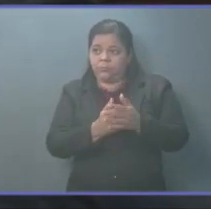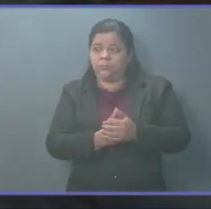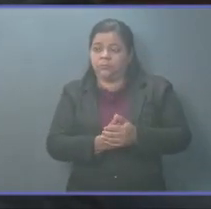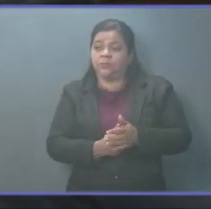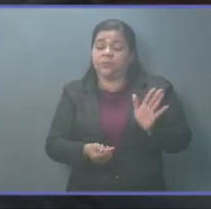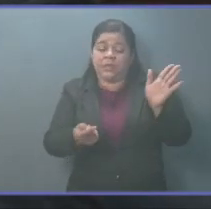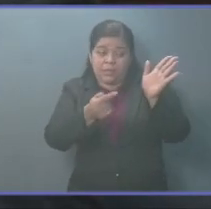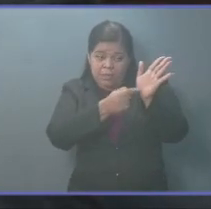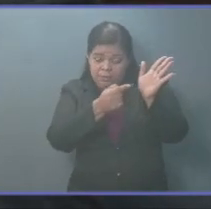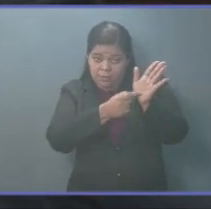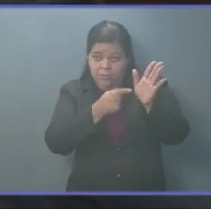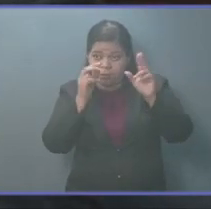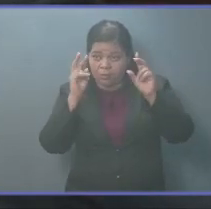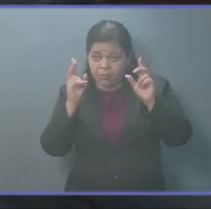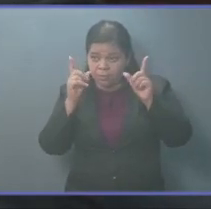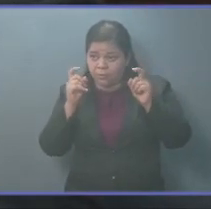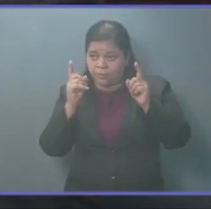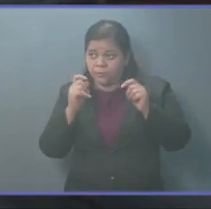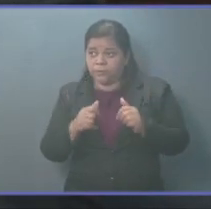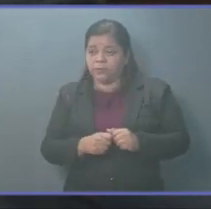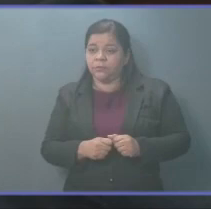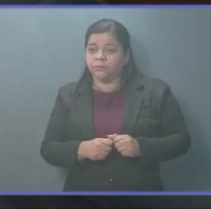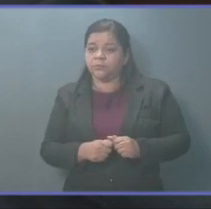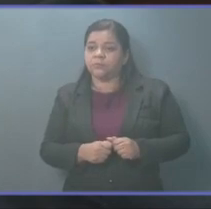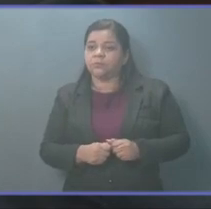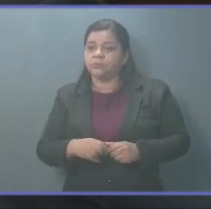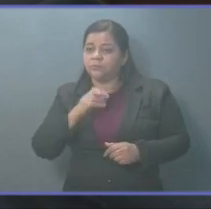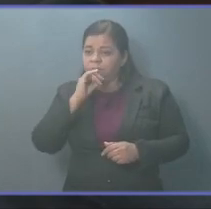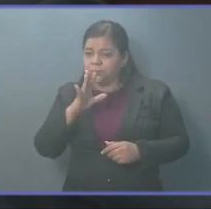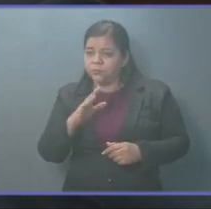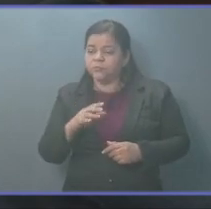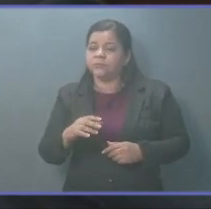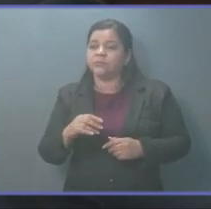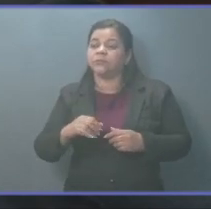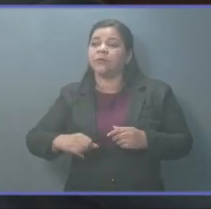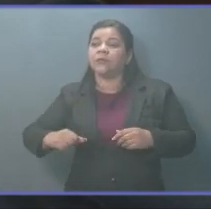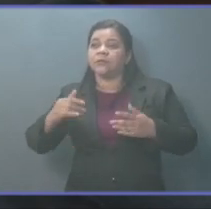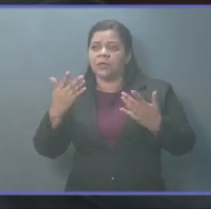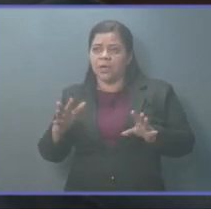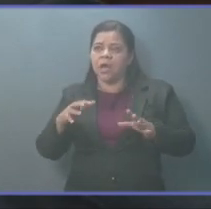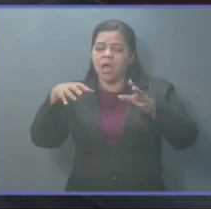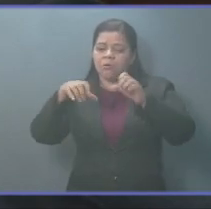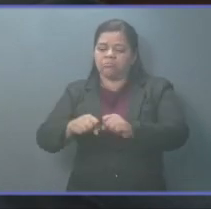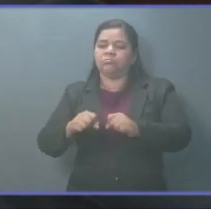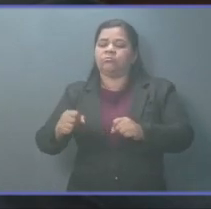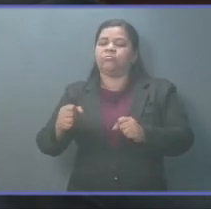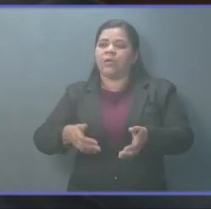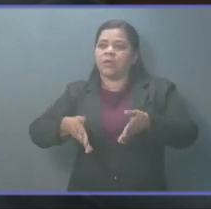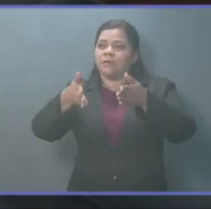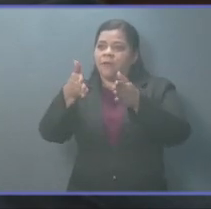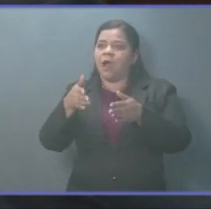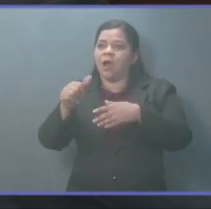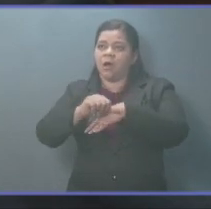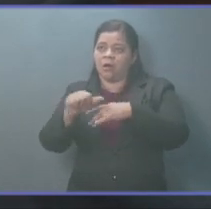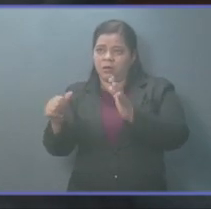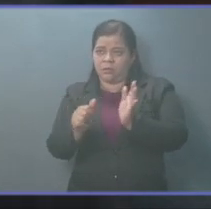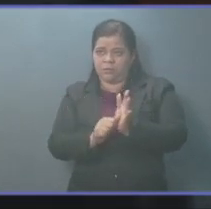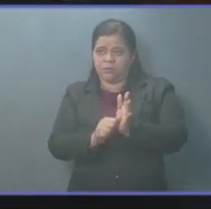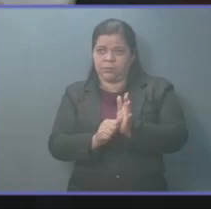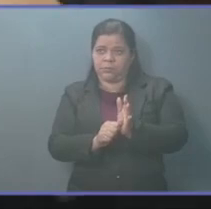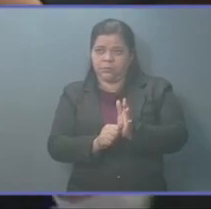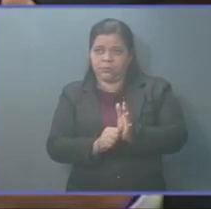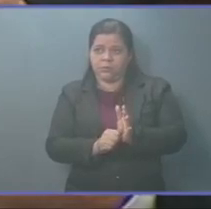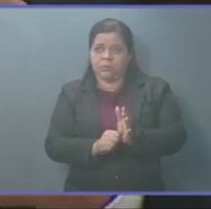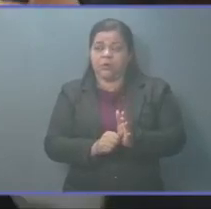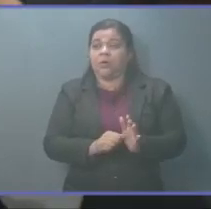Esta imagen lo que refleja es una toma del edificio de la Asamblea Legislativa, que en